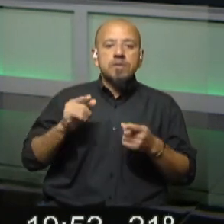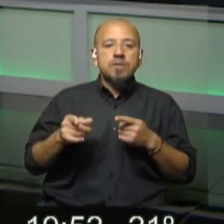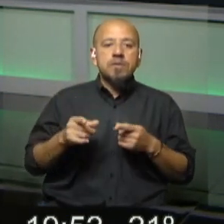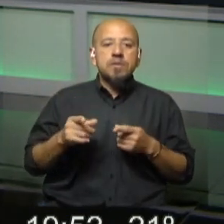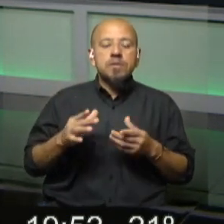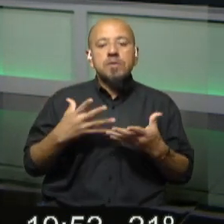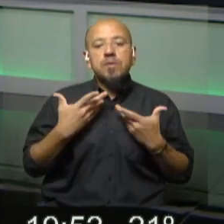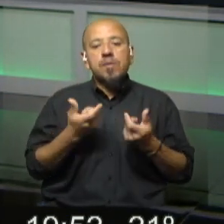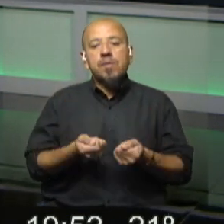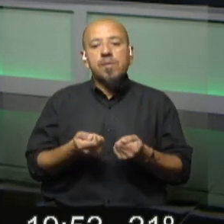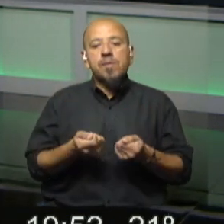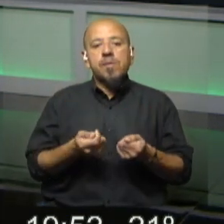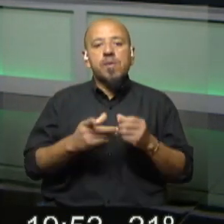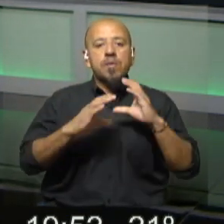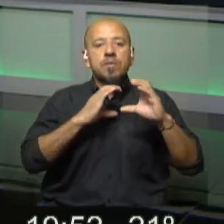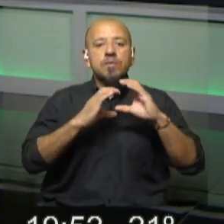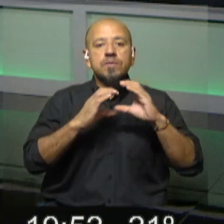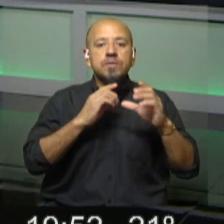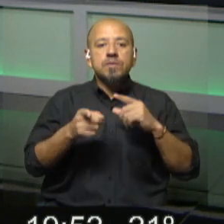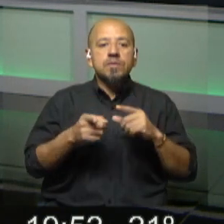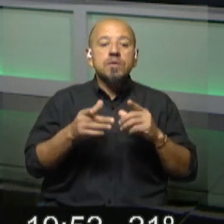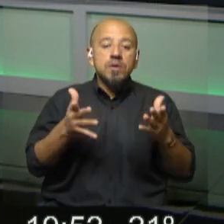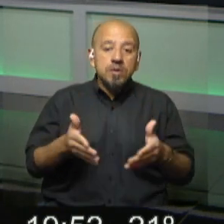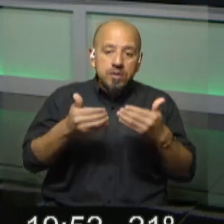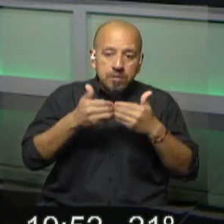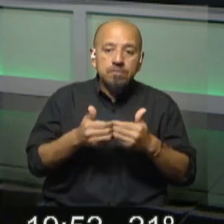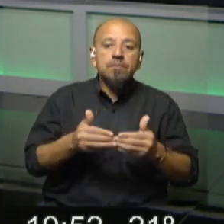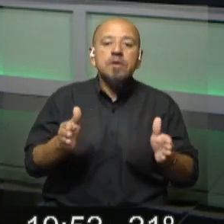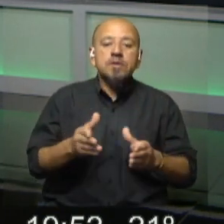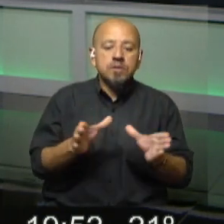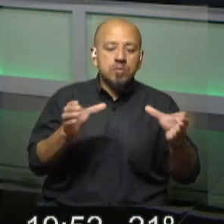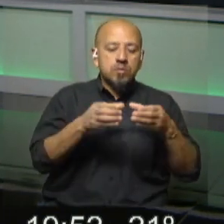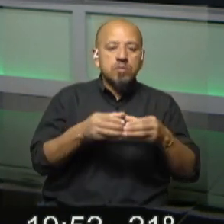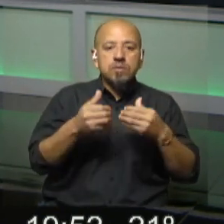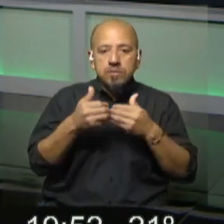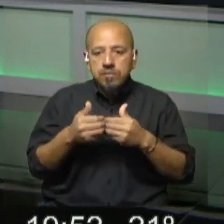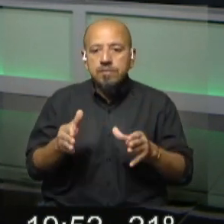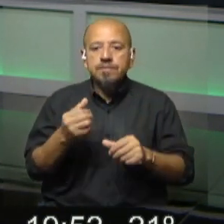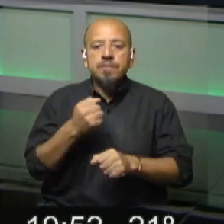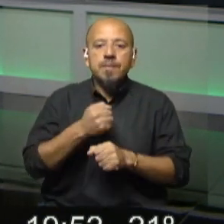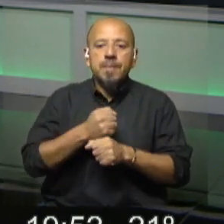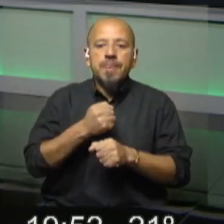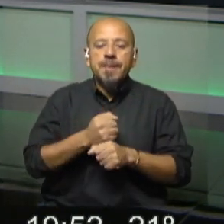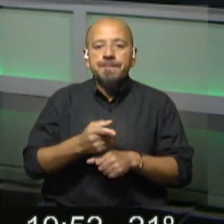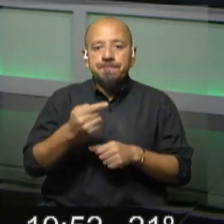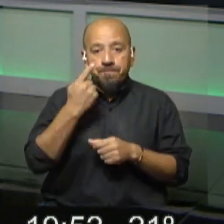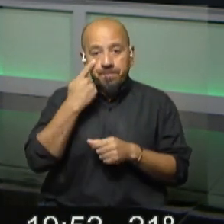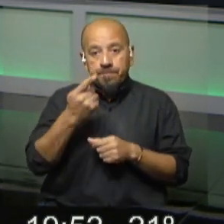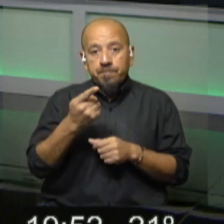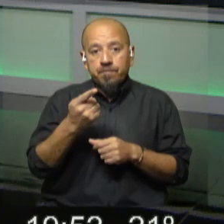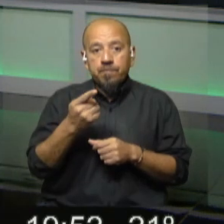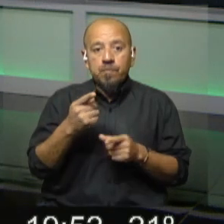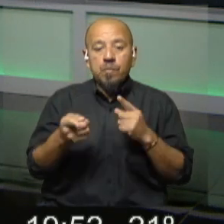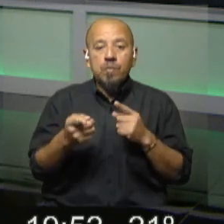el apoyo de medios de comunicación. Se da esta fundación y comienzan a trabajar en lo que vamos a ver que es el siguiente